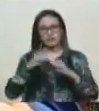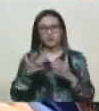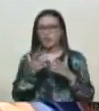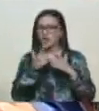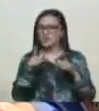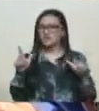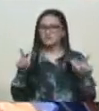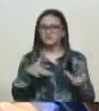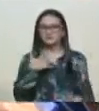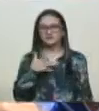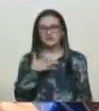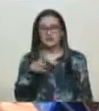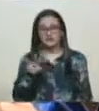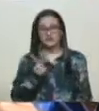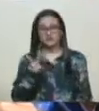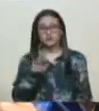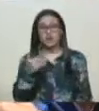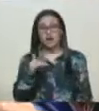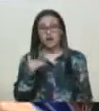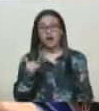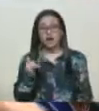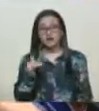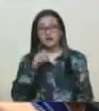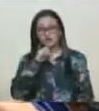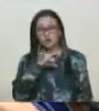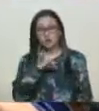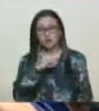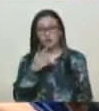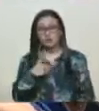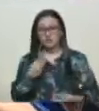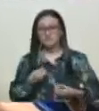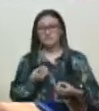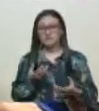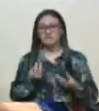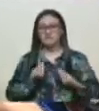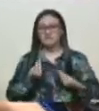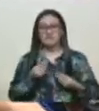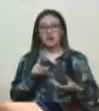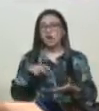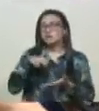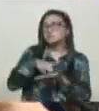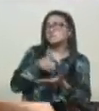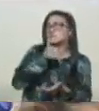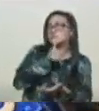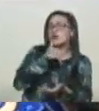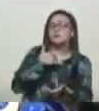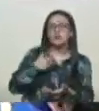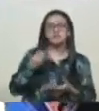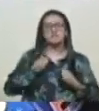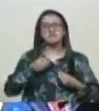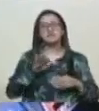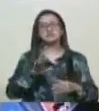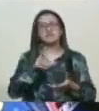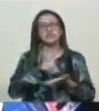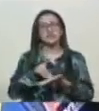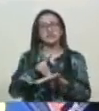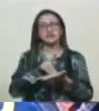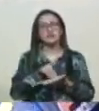van a sentir que en Venezuela hay una referencia, que se puede vivir sin estar arrodillado al imperio y vivir con dignidad. ¿Puede decir que